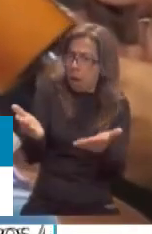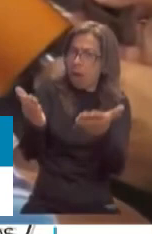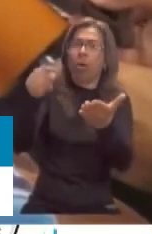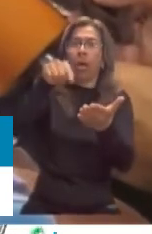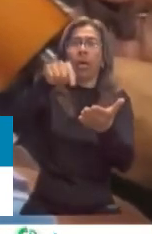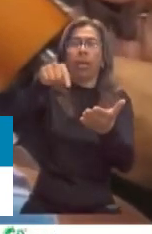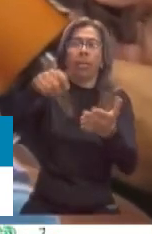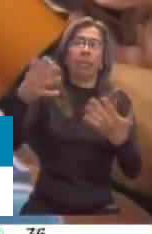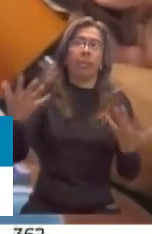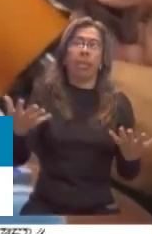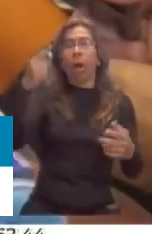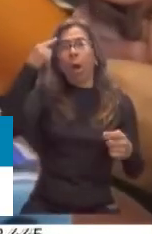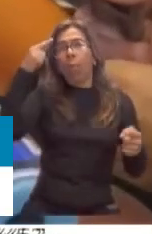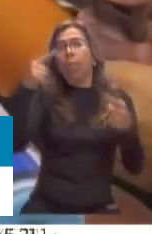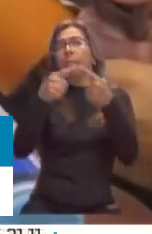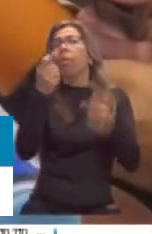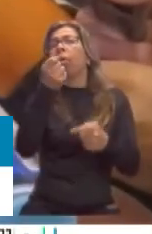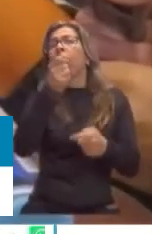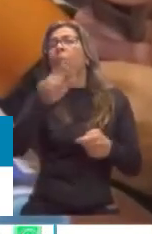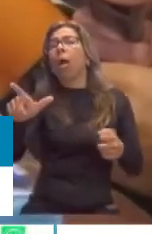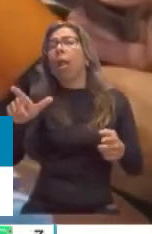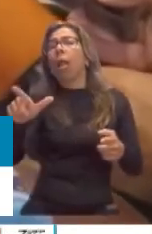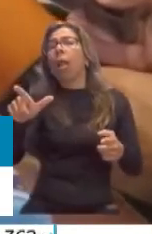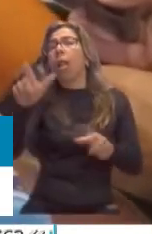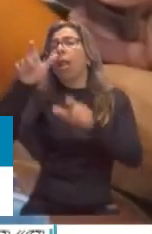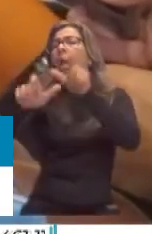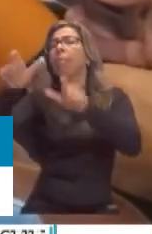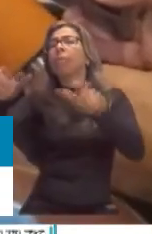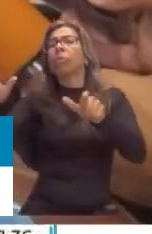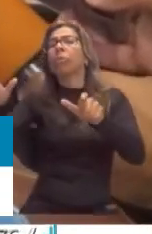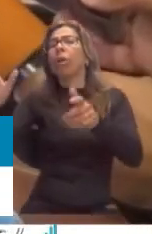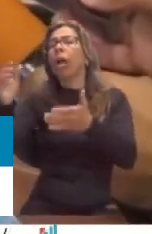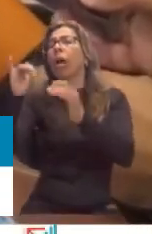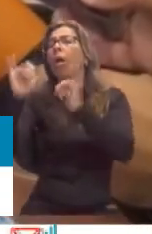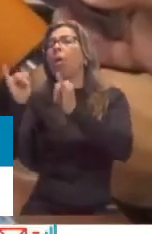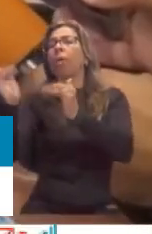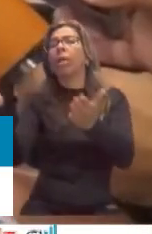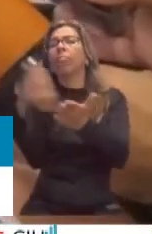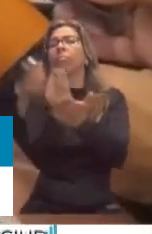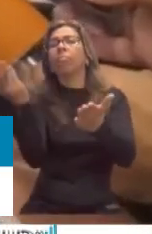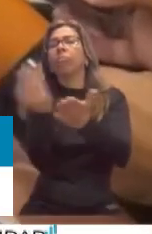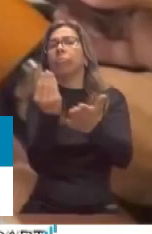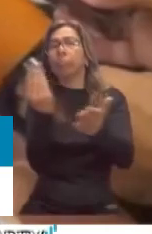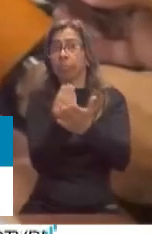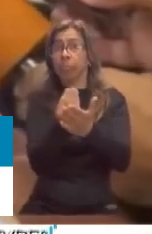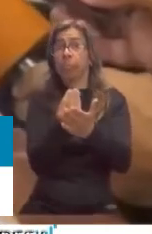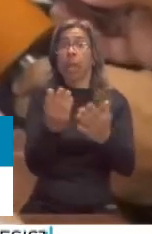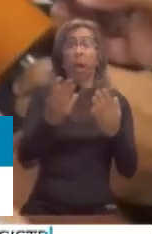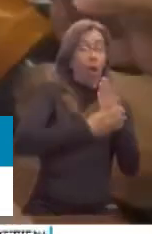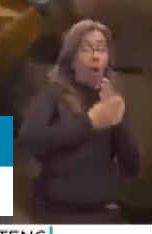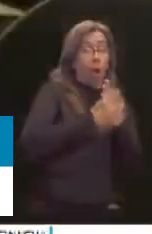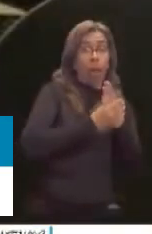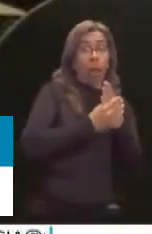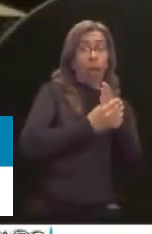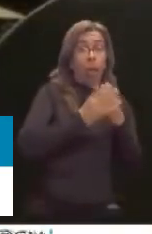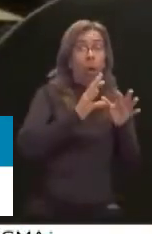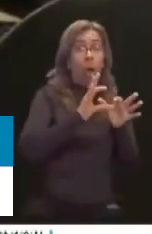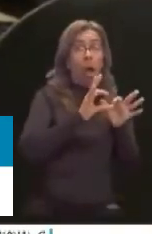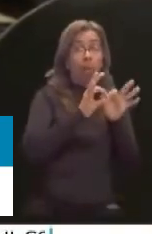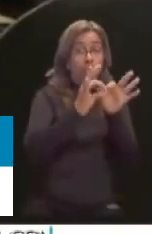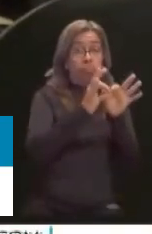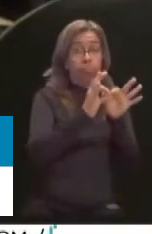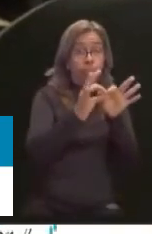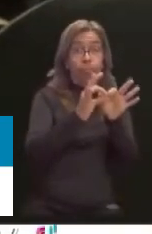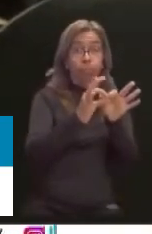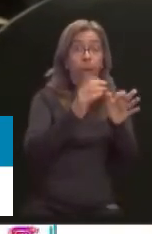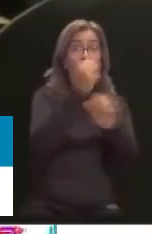que las mayores incorporaciones se traducen en recursos por parte de cooperación del Estado y que después